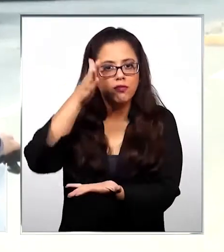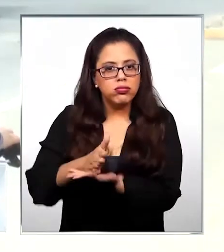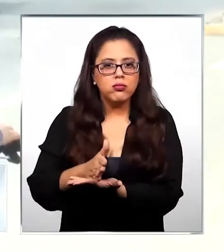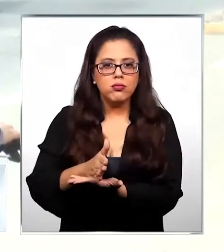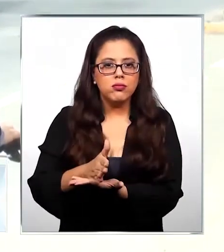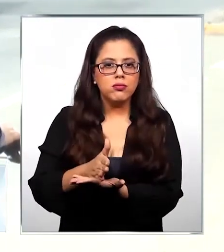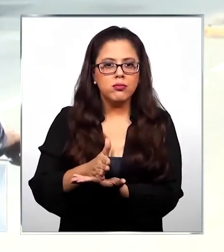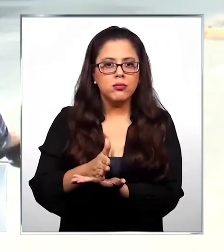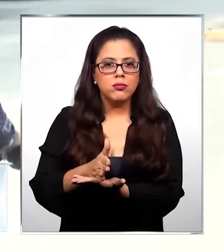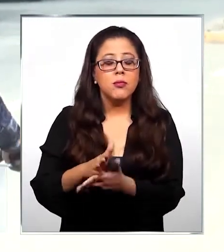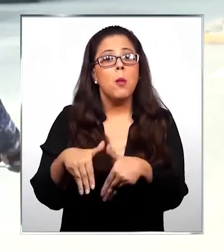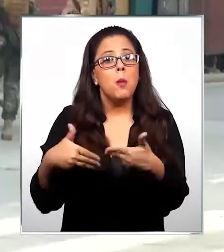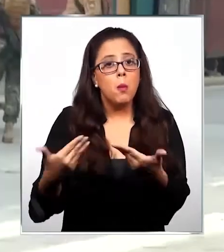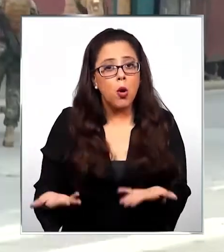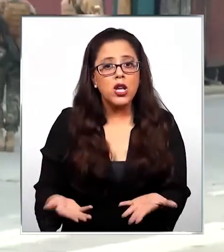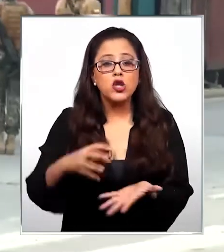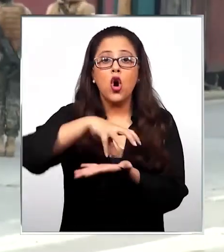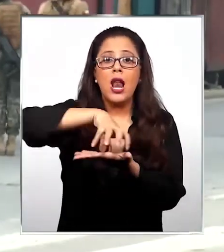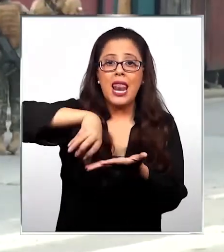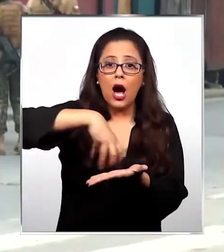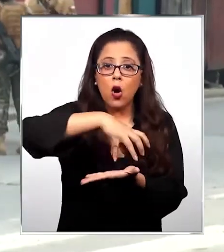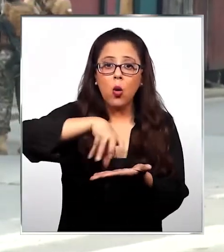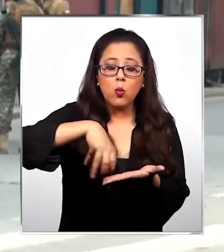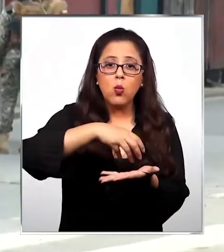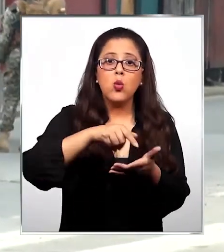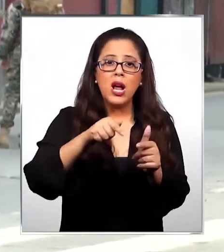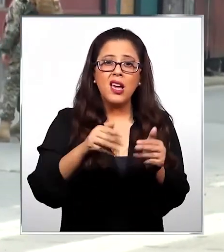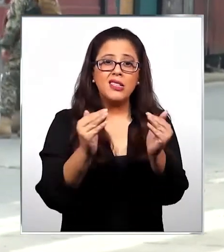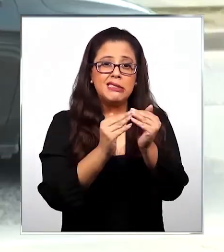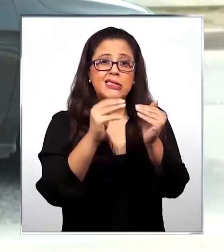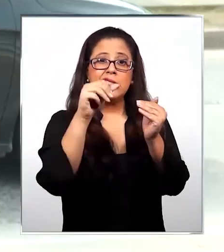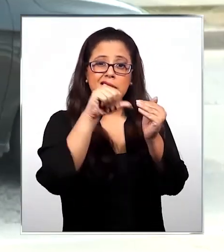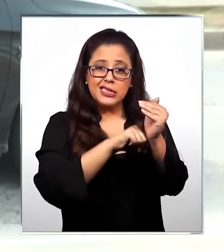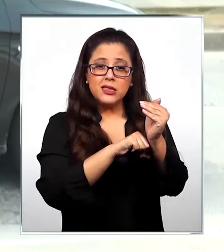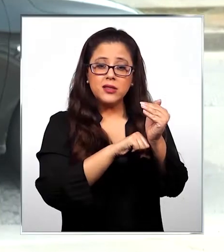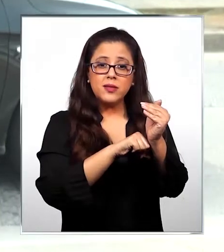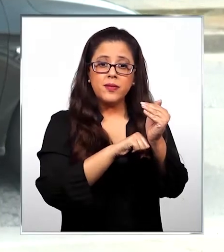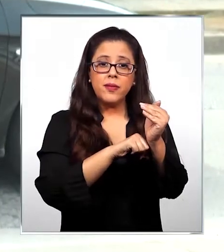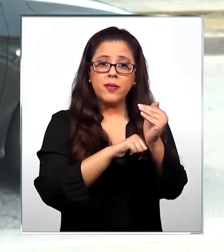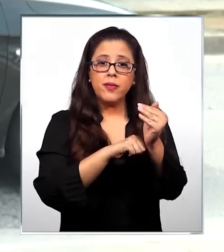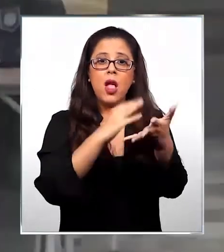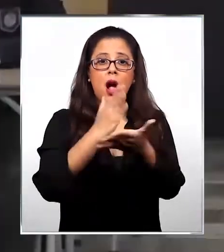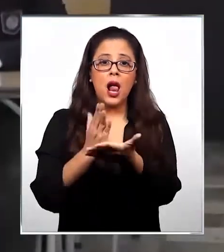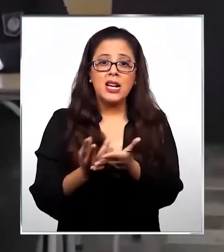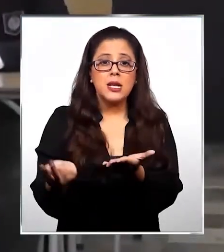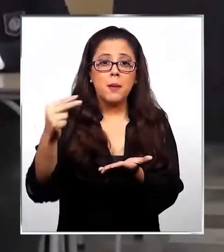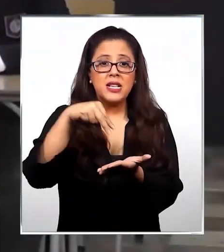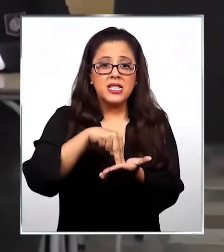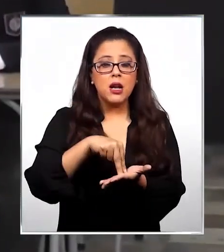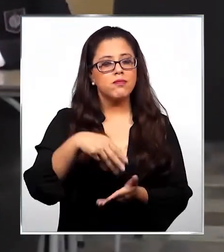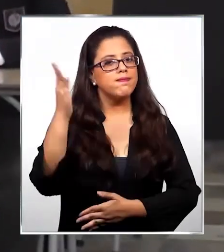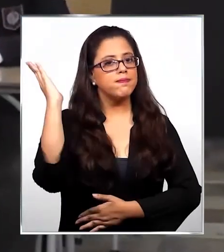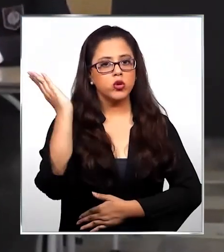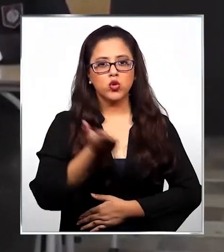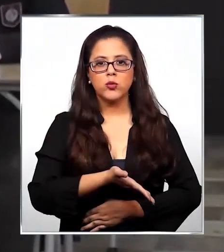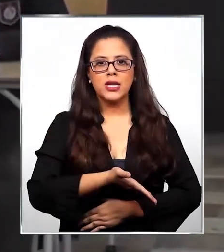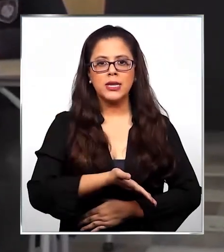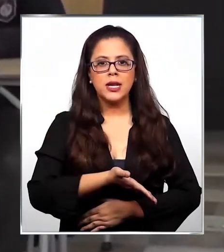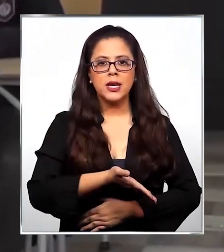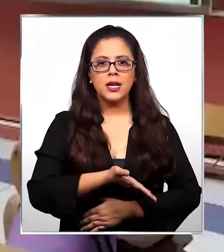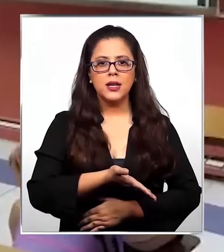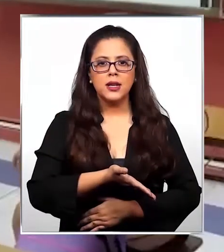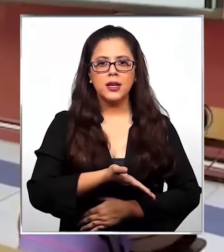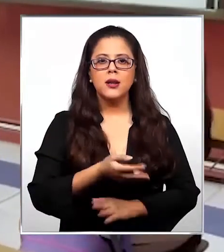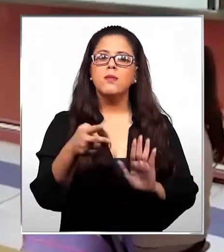más estrictas. Y precisamente en las comunas donde el confinamiento es total, las clases presenciales se deben suspender